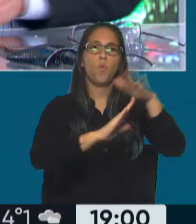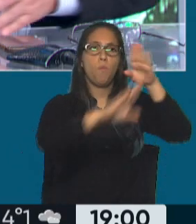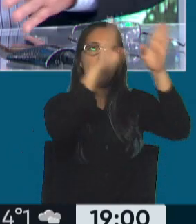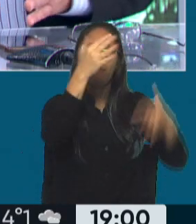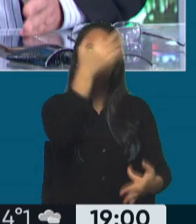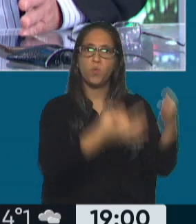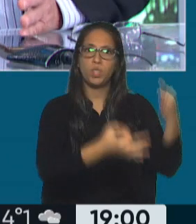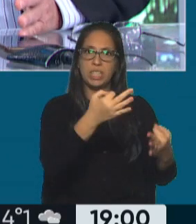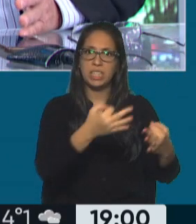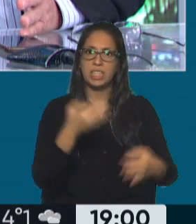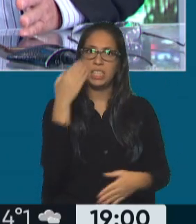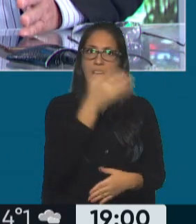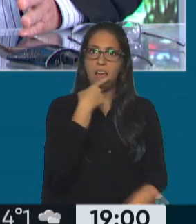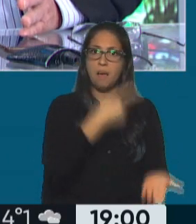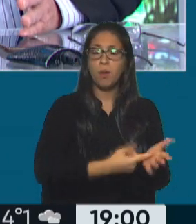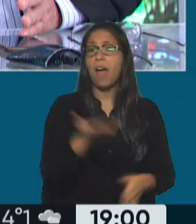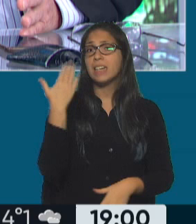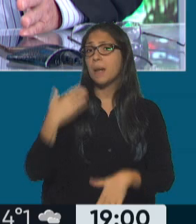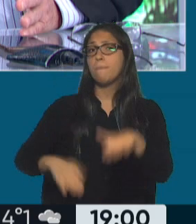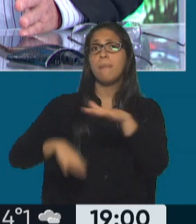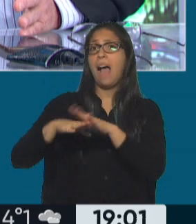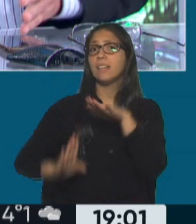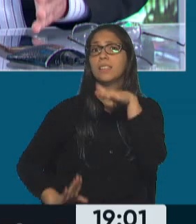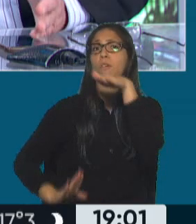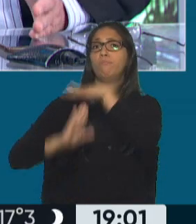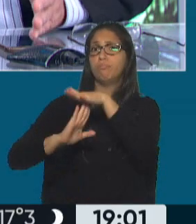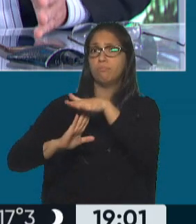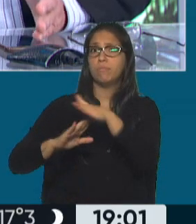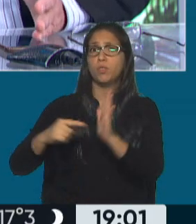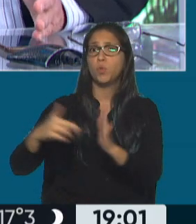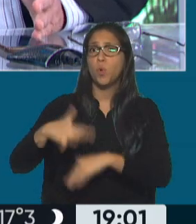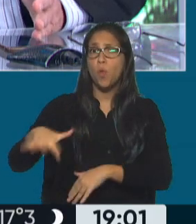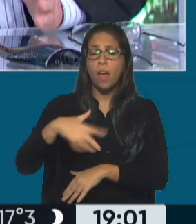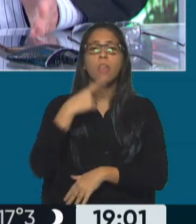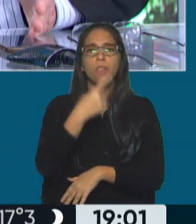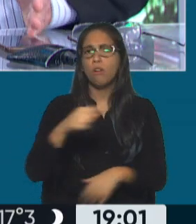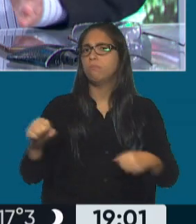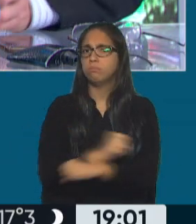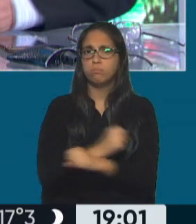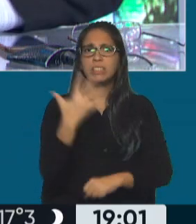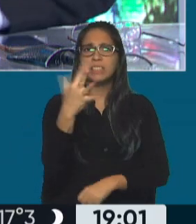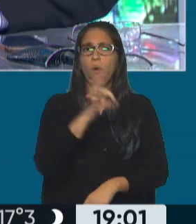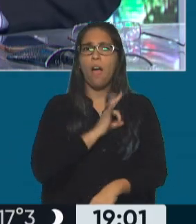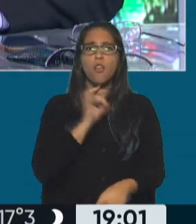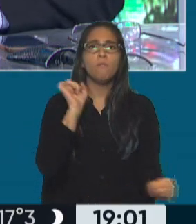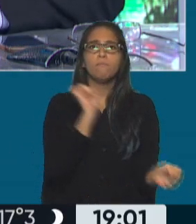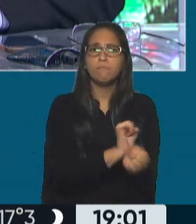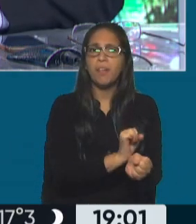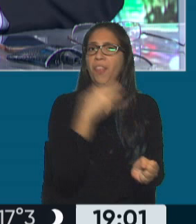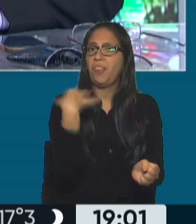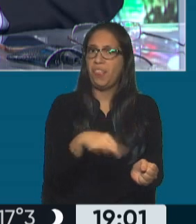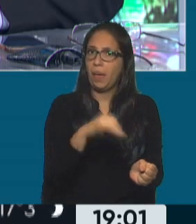pero ayer el máximo tribunal penal confirmó esos cinco años de prisión de cumplimiento